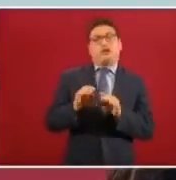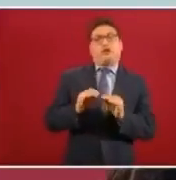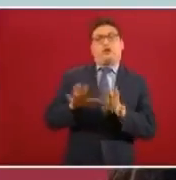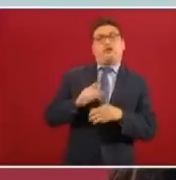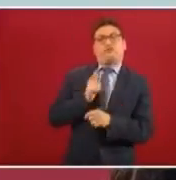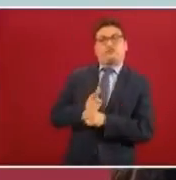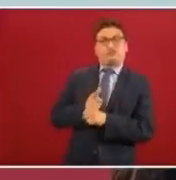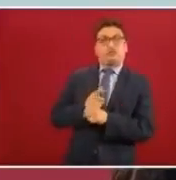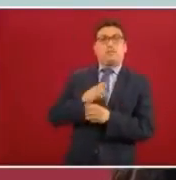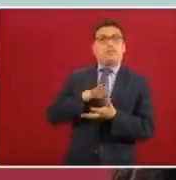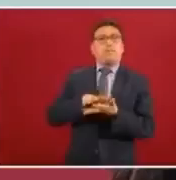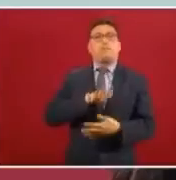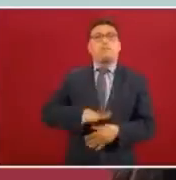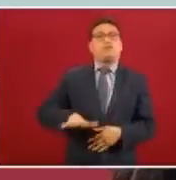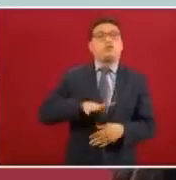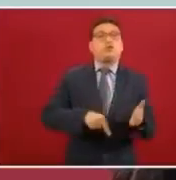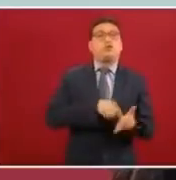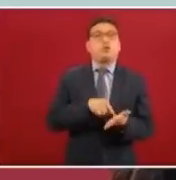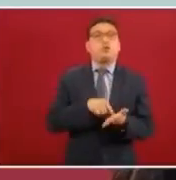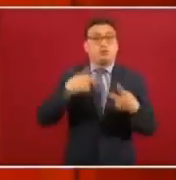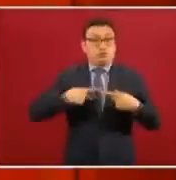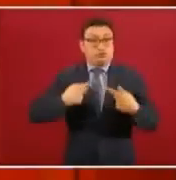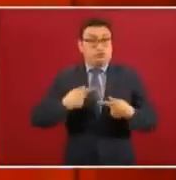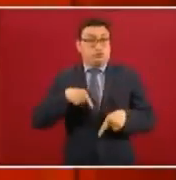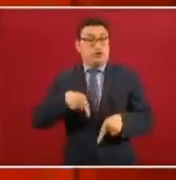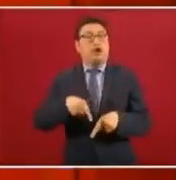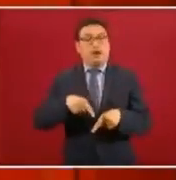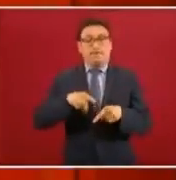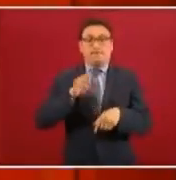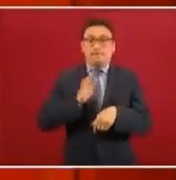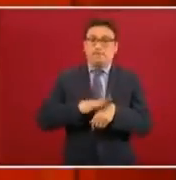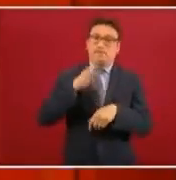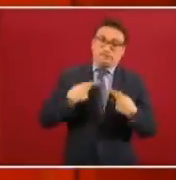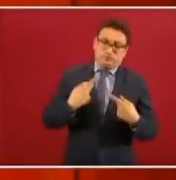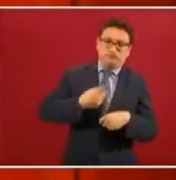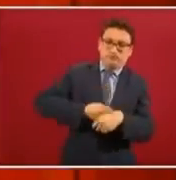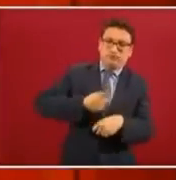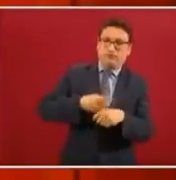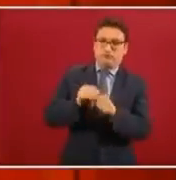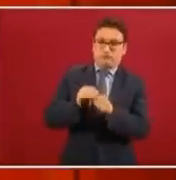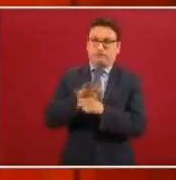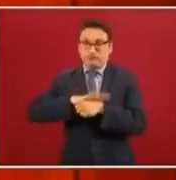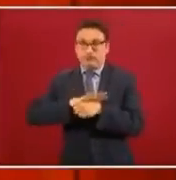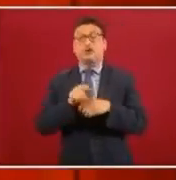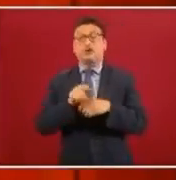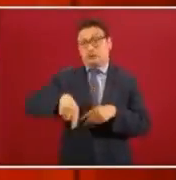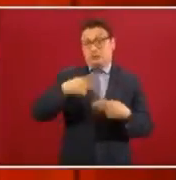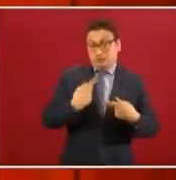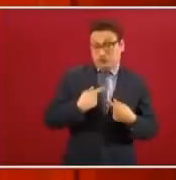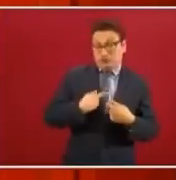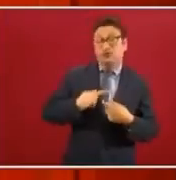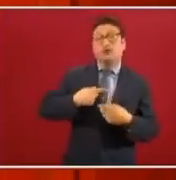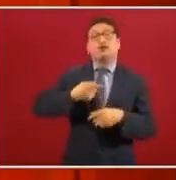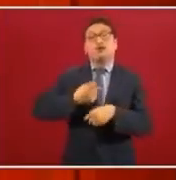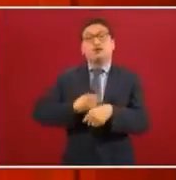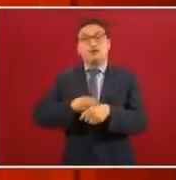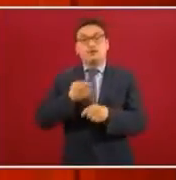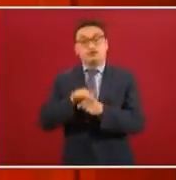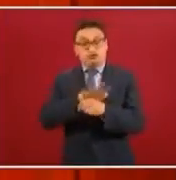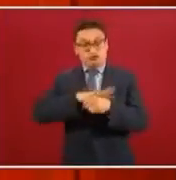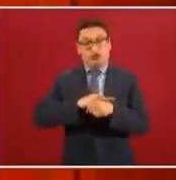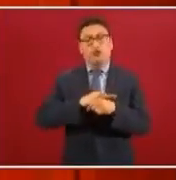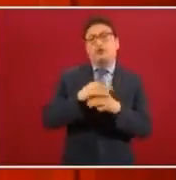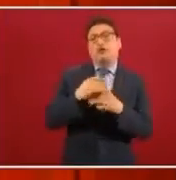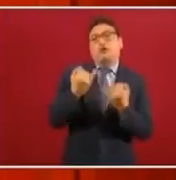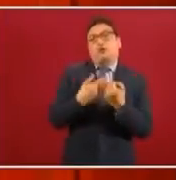donde hay más población hay más personas enfermas de kobe y donde hay más personas enfermas de kobe hay un mayor número de personas